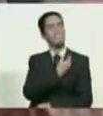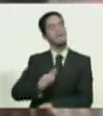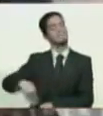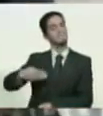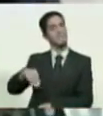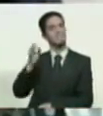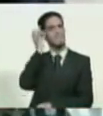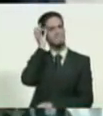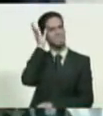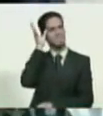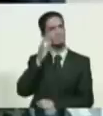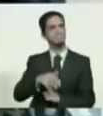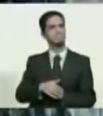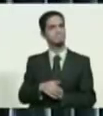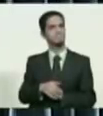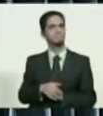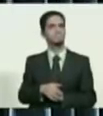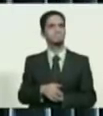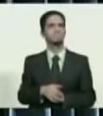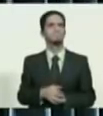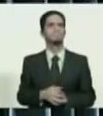carta practicada por los...